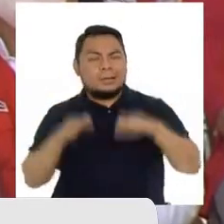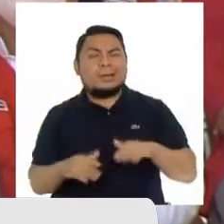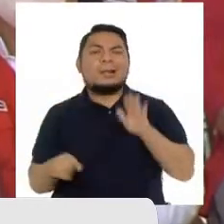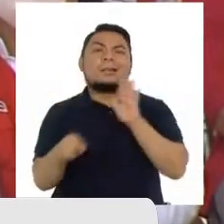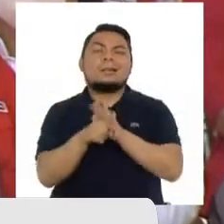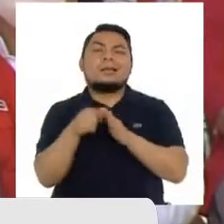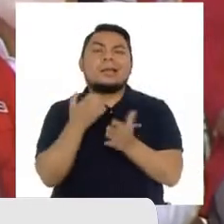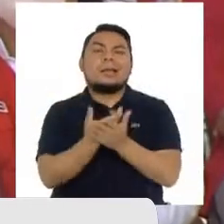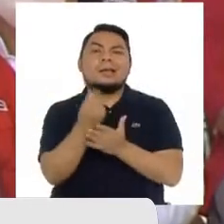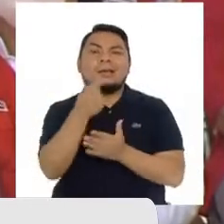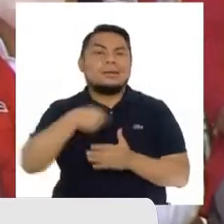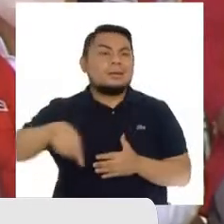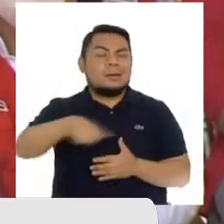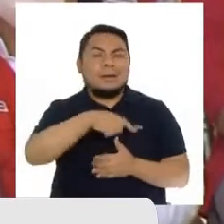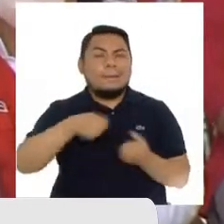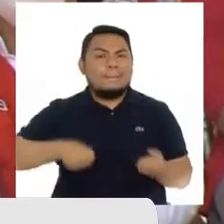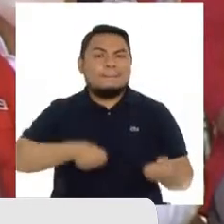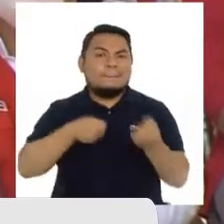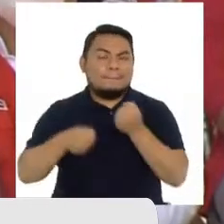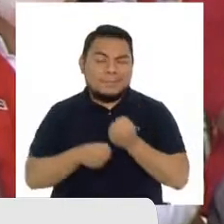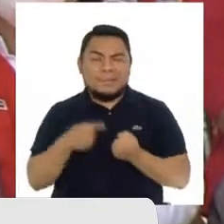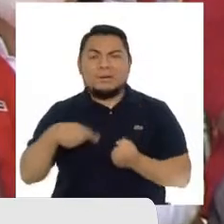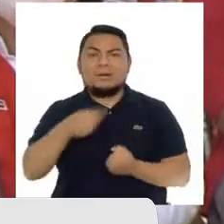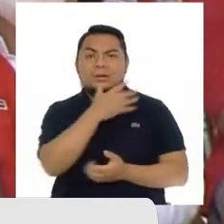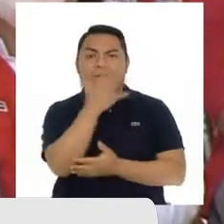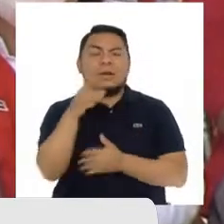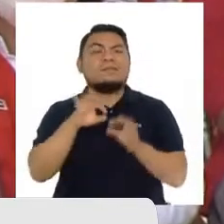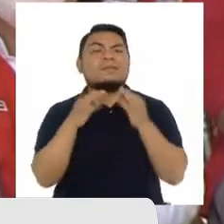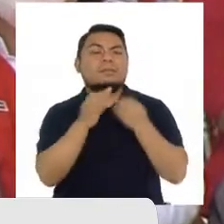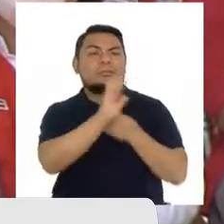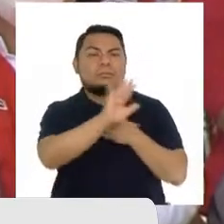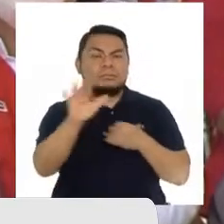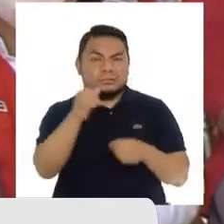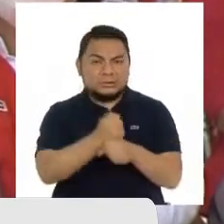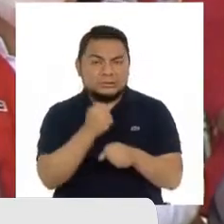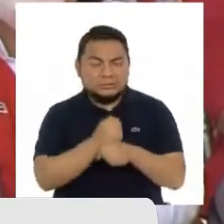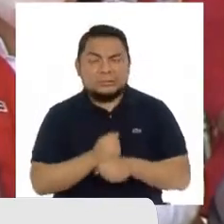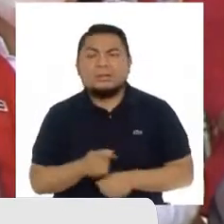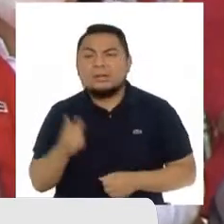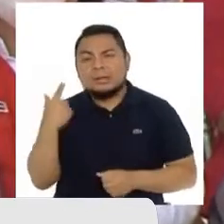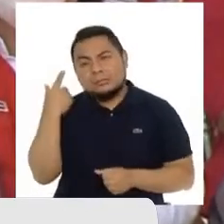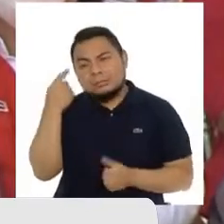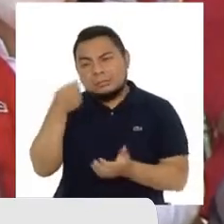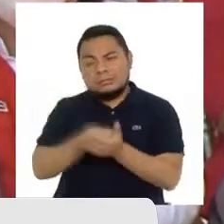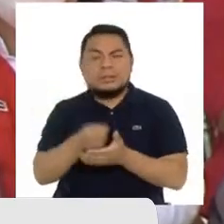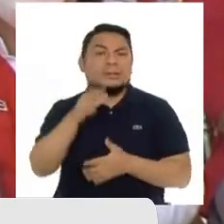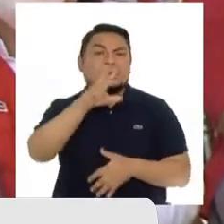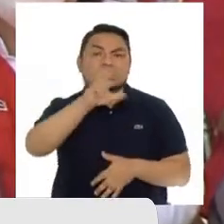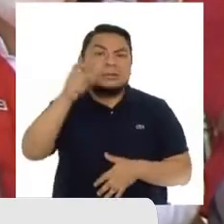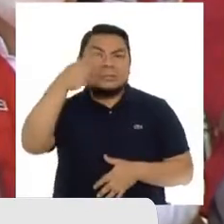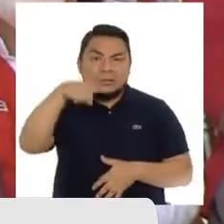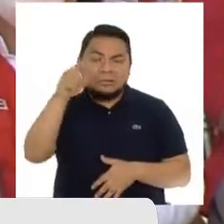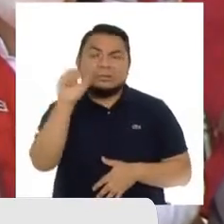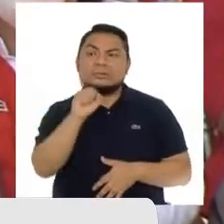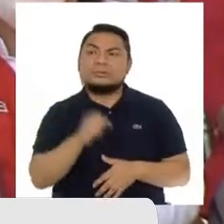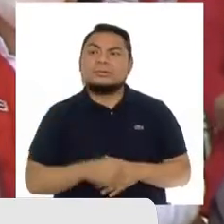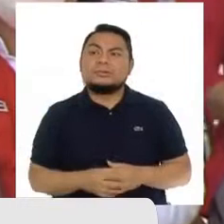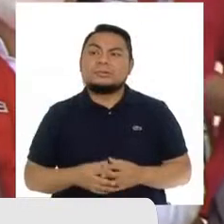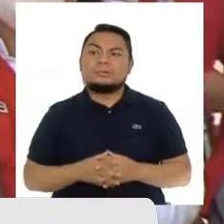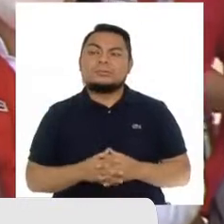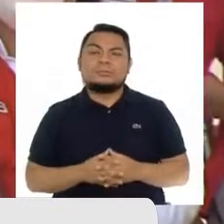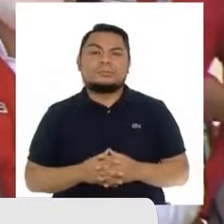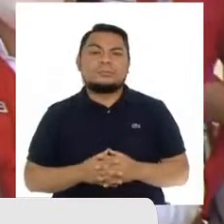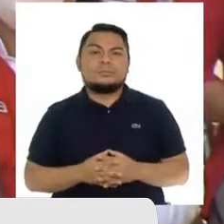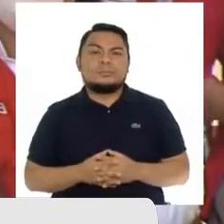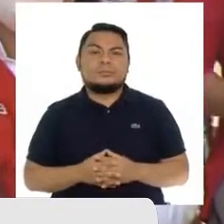en la economía de los productores agrarios de la agricultura familiar con un presupuesto de 300 millones de soles